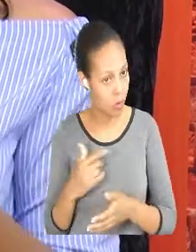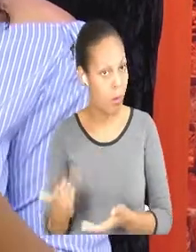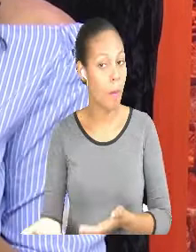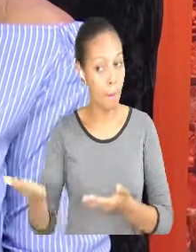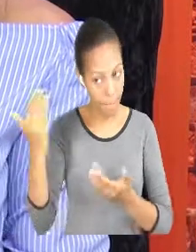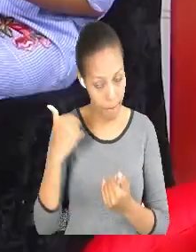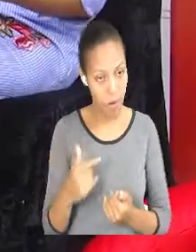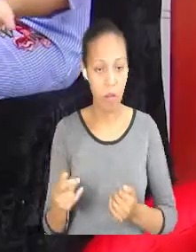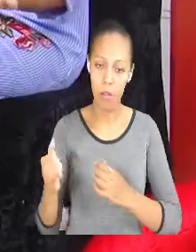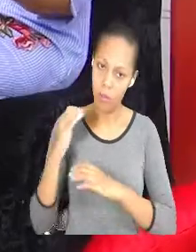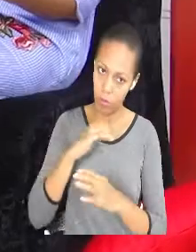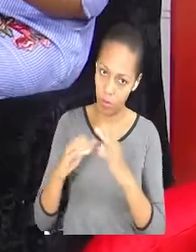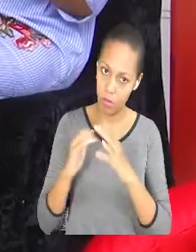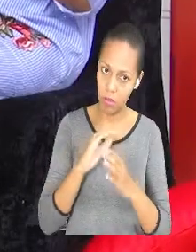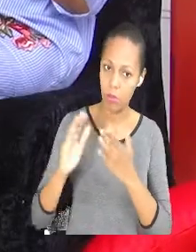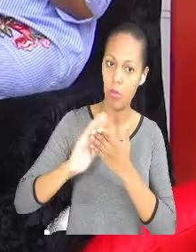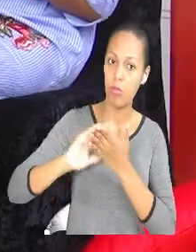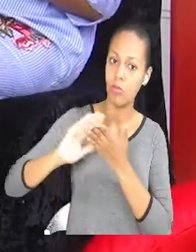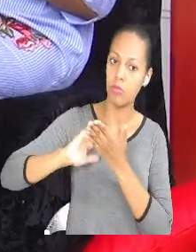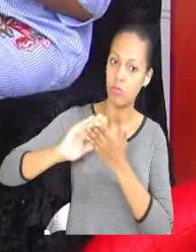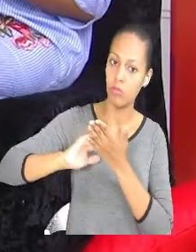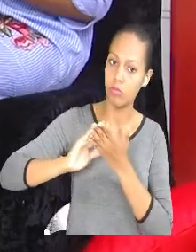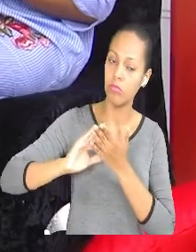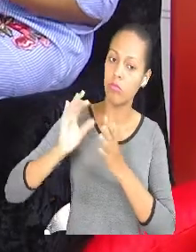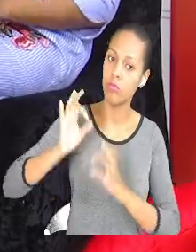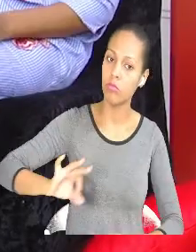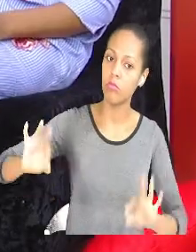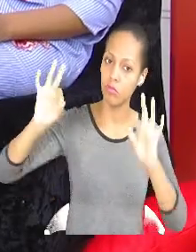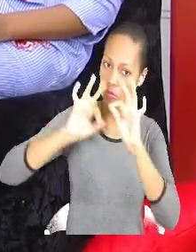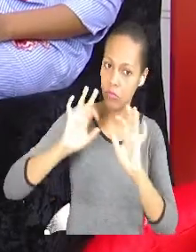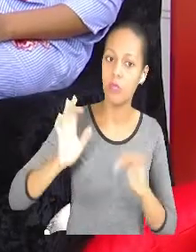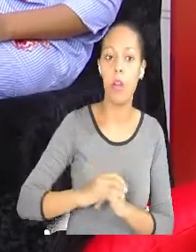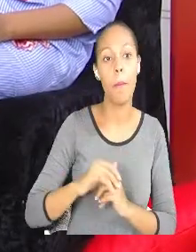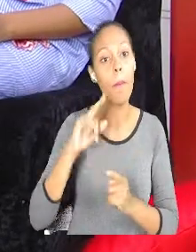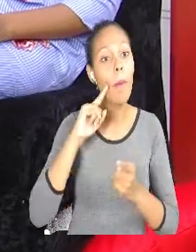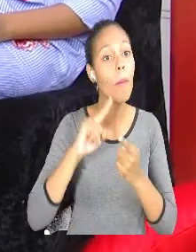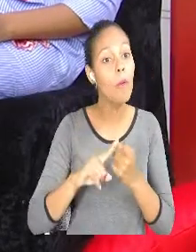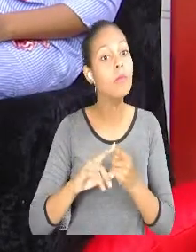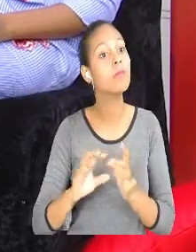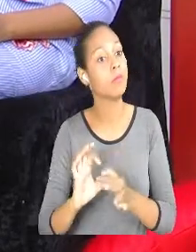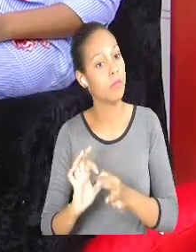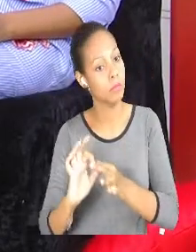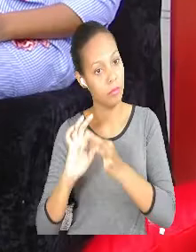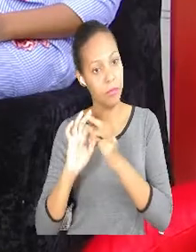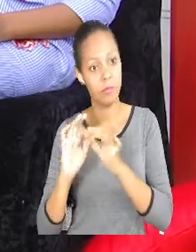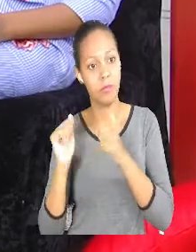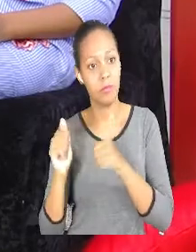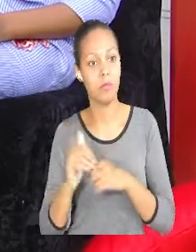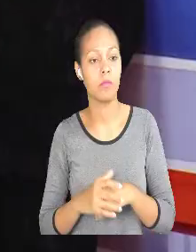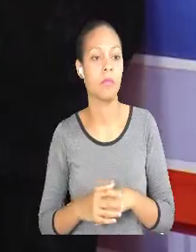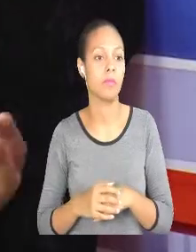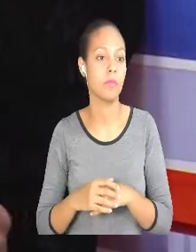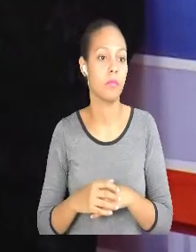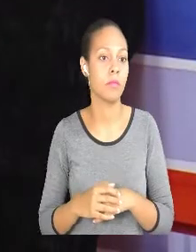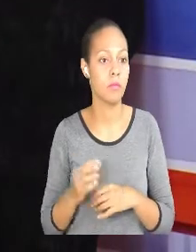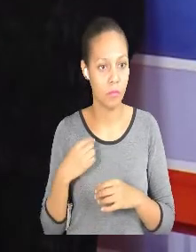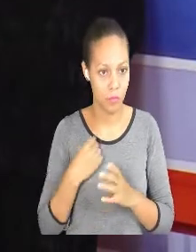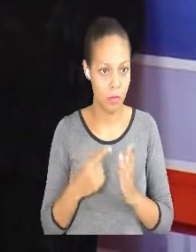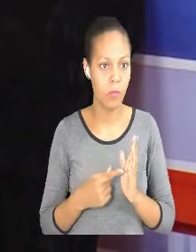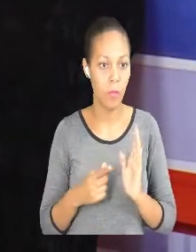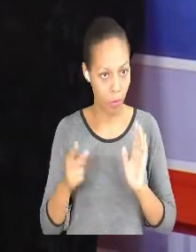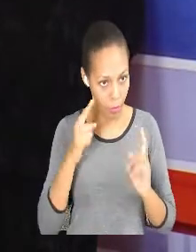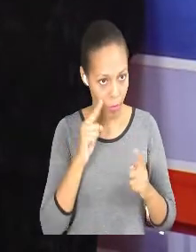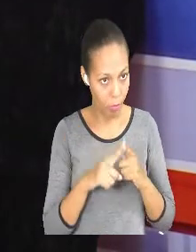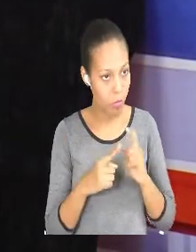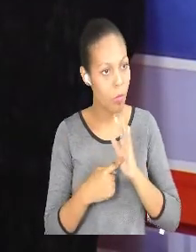no estamos discutiendo, estamos es invitándola a una conversación que sea constructiva. Entonces, tener siempre como una postura a disposición de